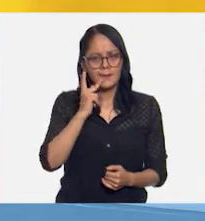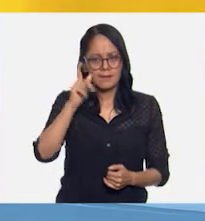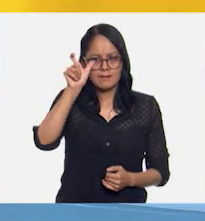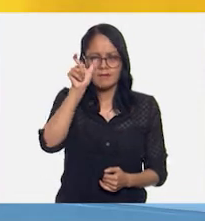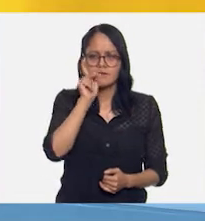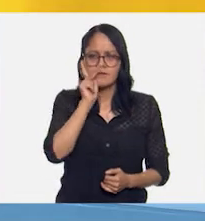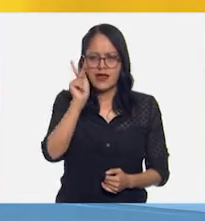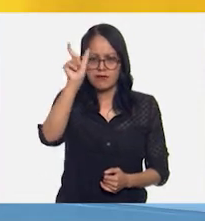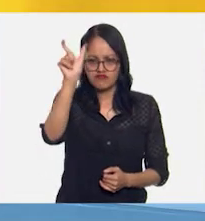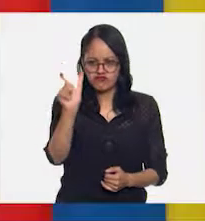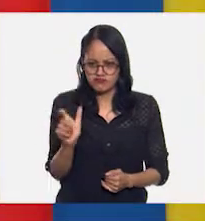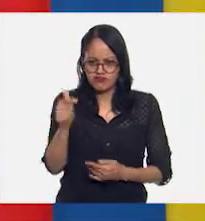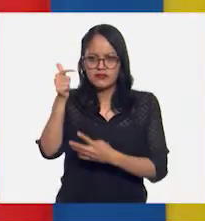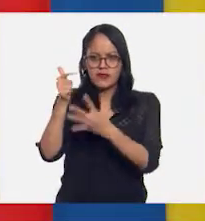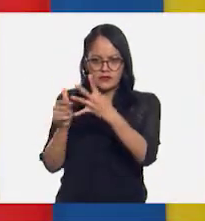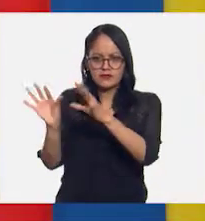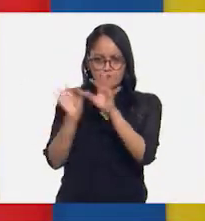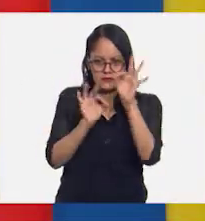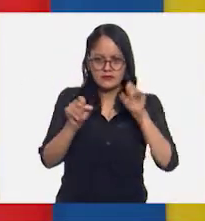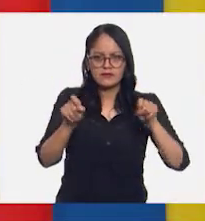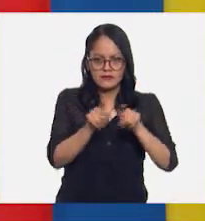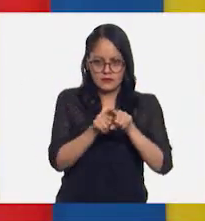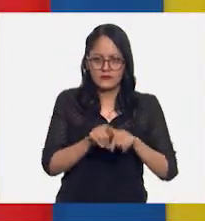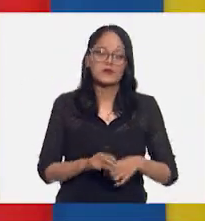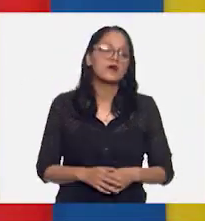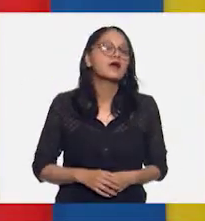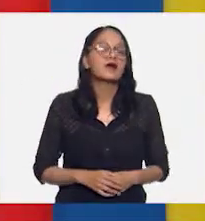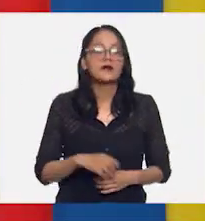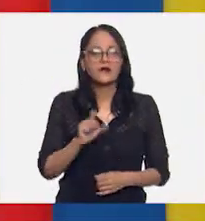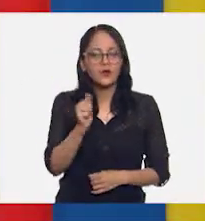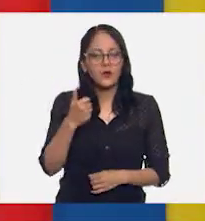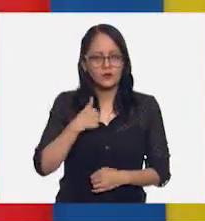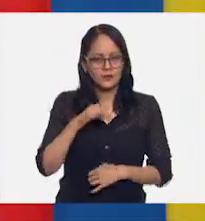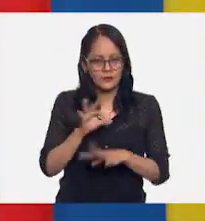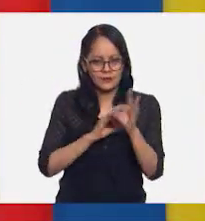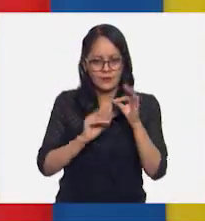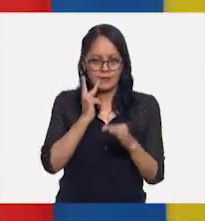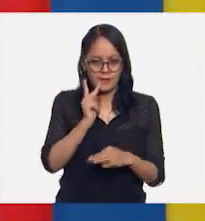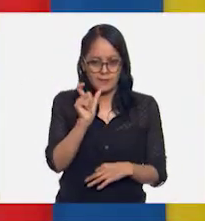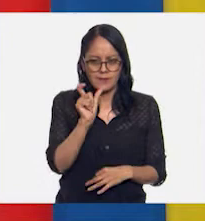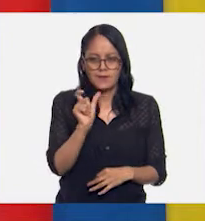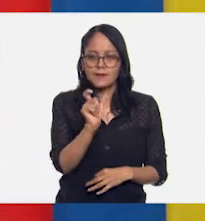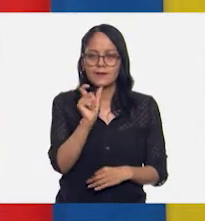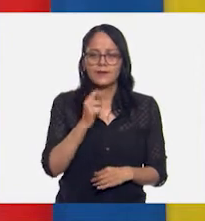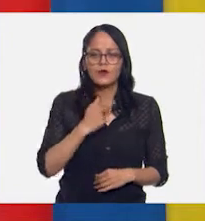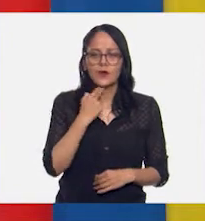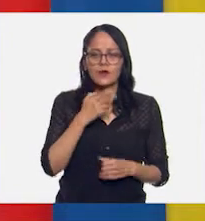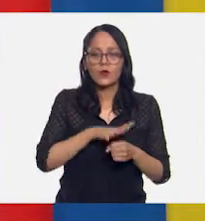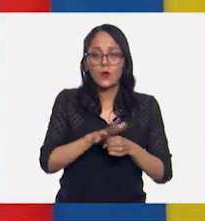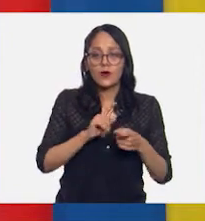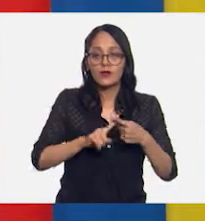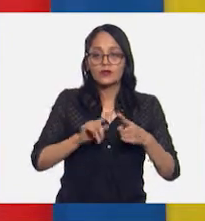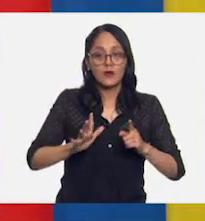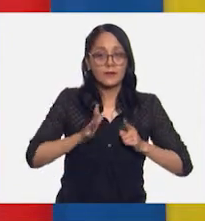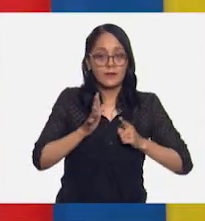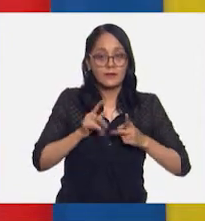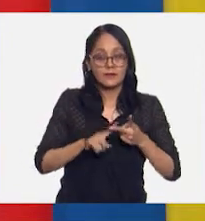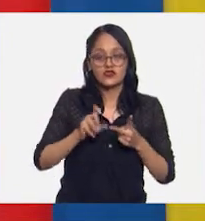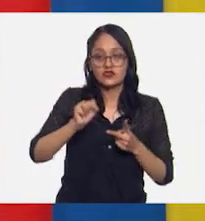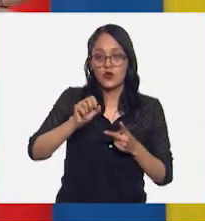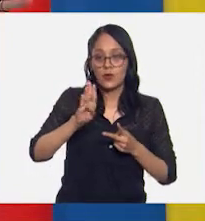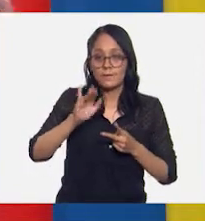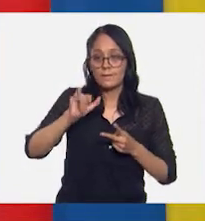hayan enlistado. Algunas palabras que podrían servirme para realizar las descripciones en mi poema son sorpresivo,